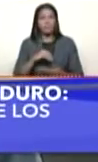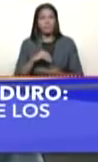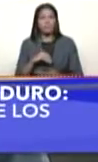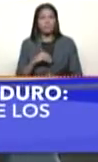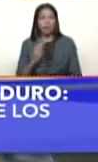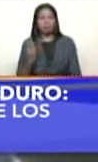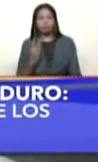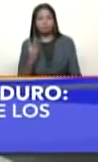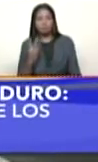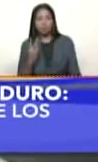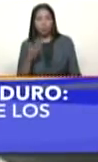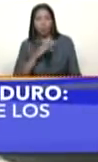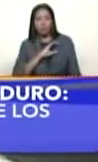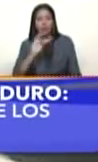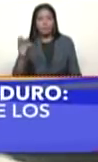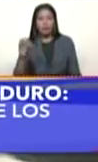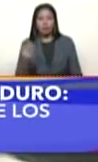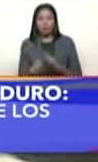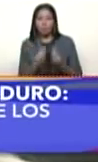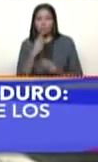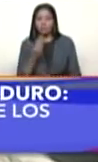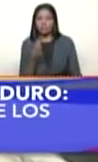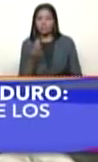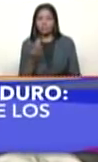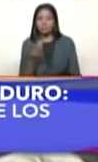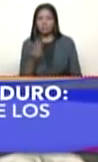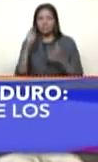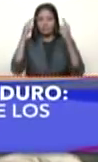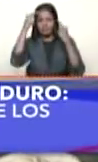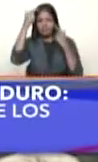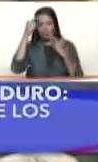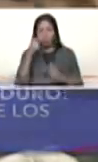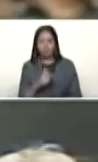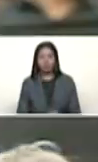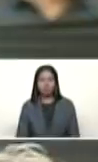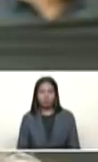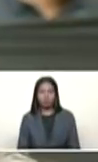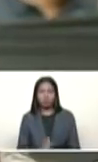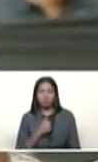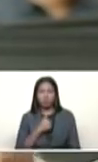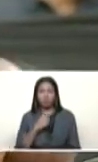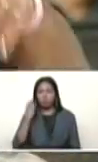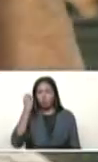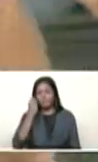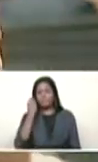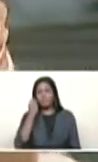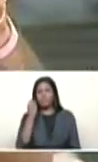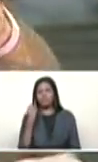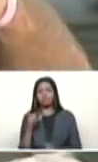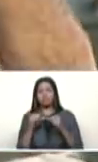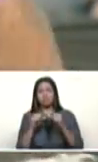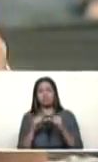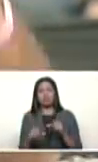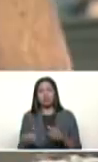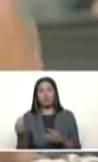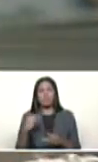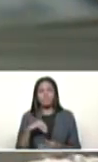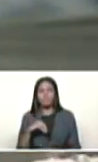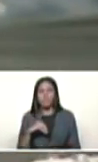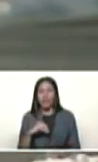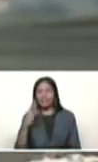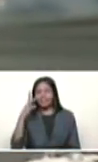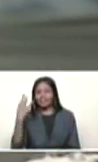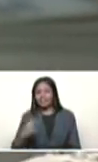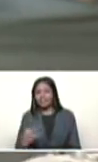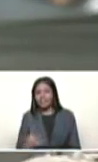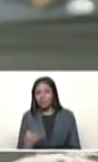agricultores y agricultoras de la patria, como lo decía el comandante Chávez. Yo creo, y eso estamos simple y llanamente